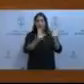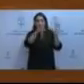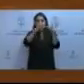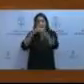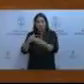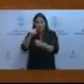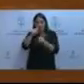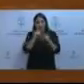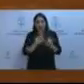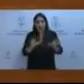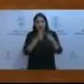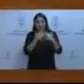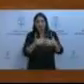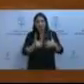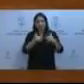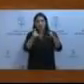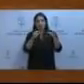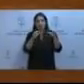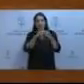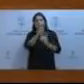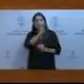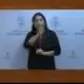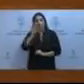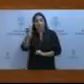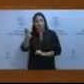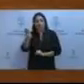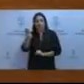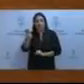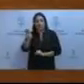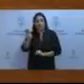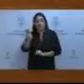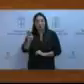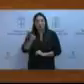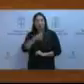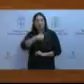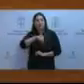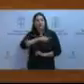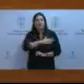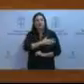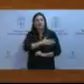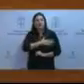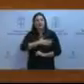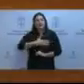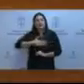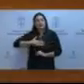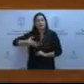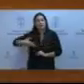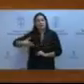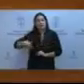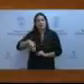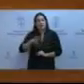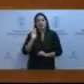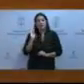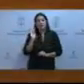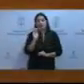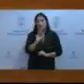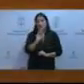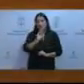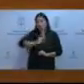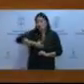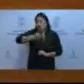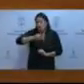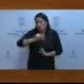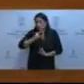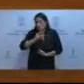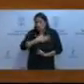Autonómica, desde el Grupo Parlamentario Popular, traemos esta interpelación muy importante desde nuestro